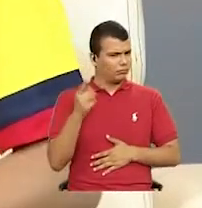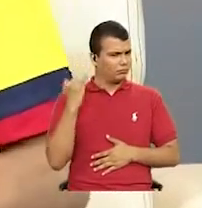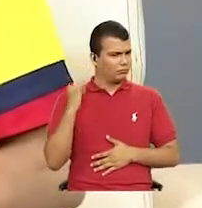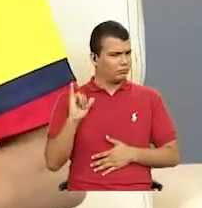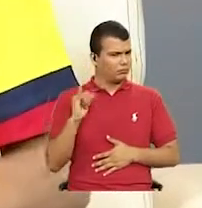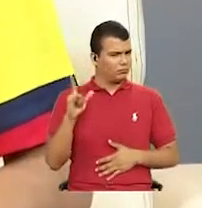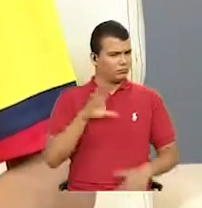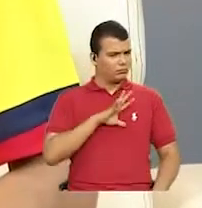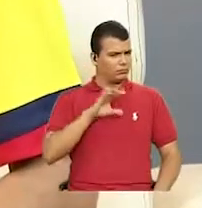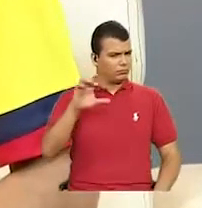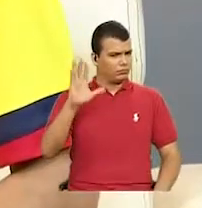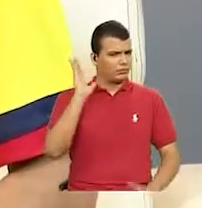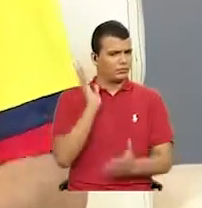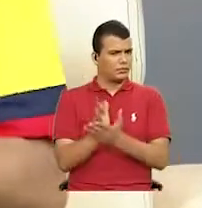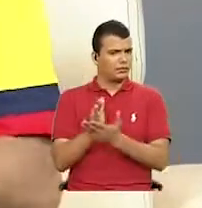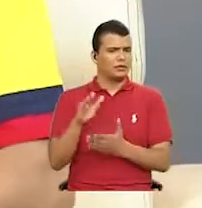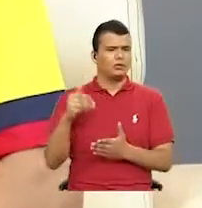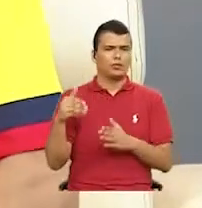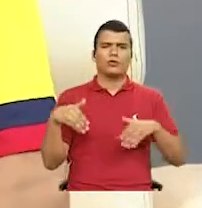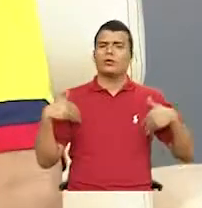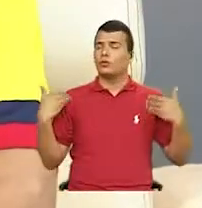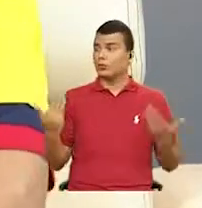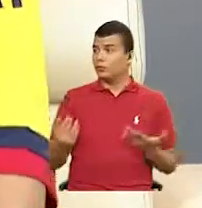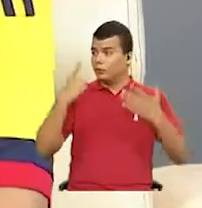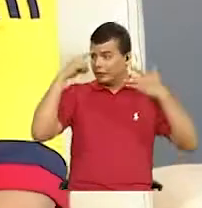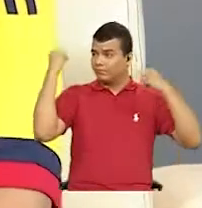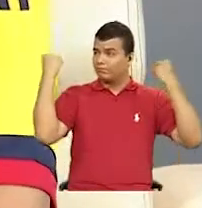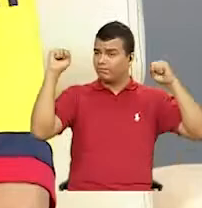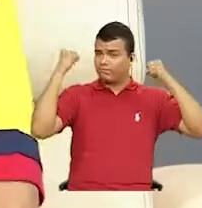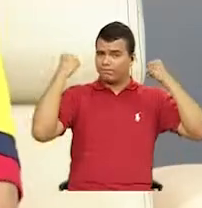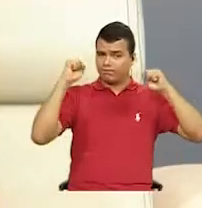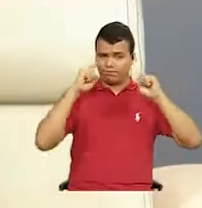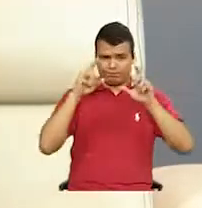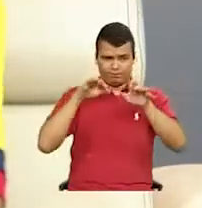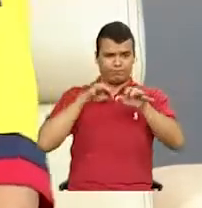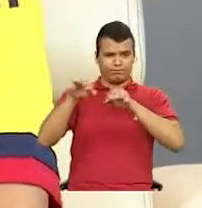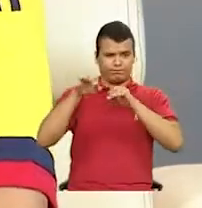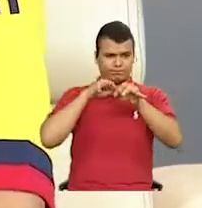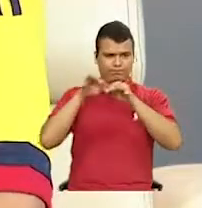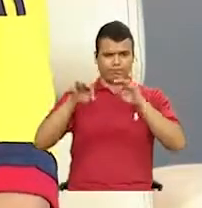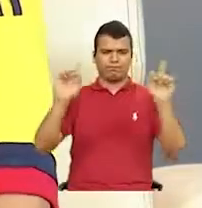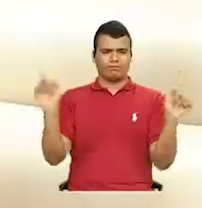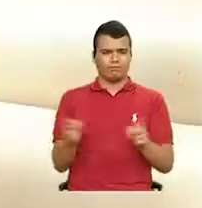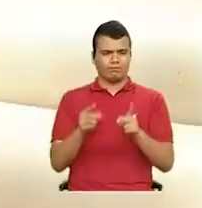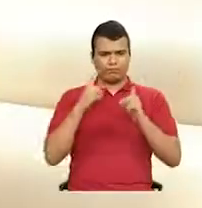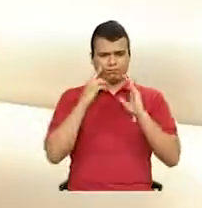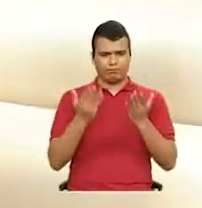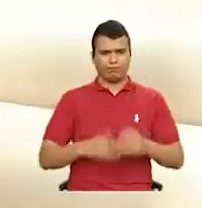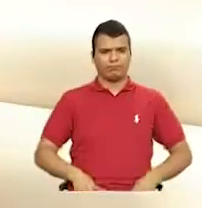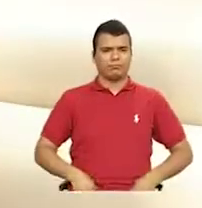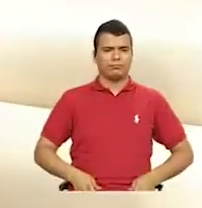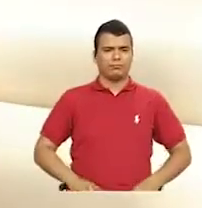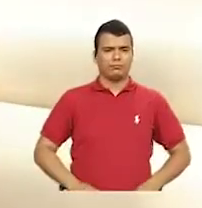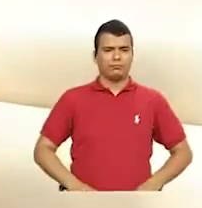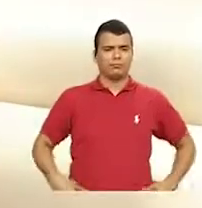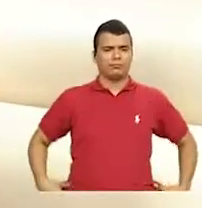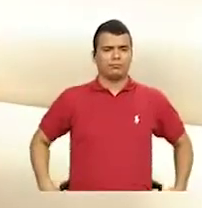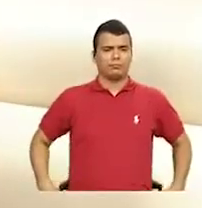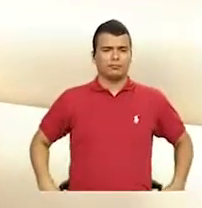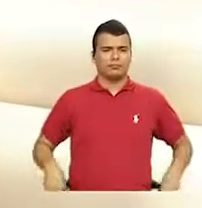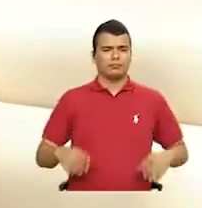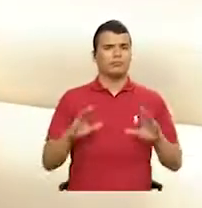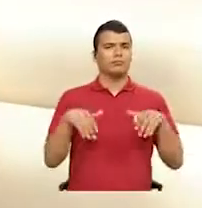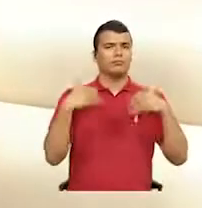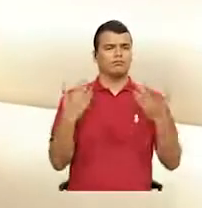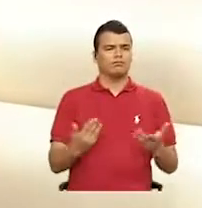cáncer o a qué edad lo voy a desarrollar? Es para preocuparse, entonces vamos con la explicación certera. Sí, y fisiológica, es decir, cómo funciona el